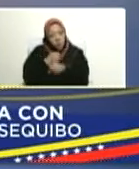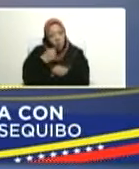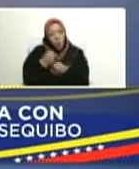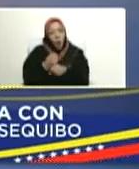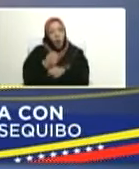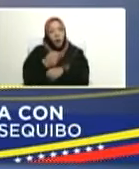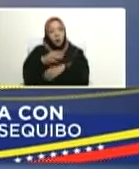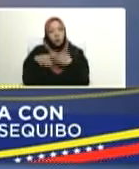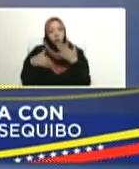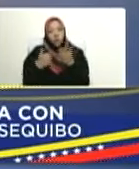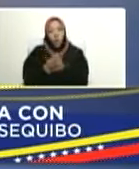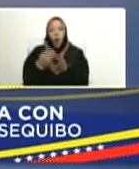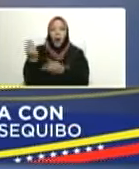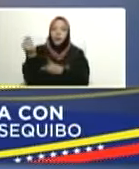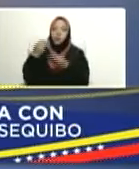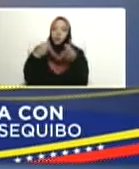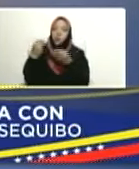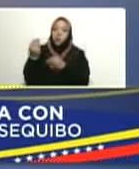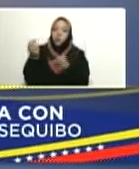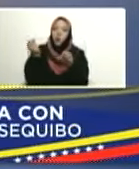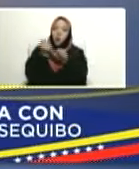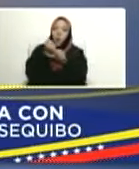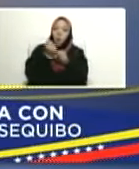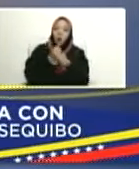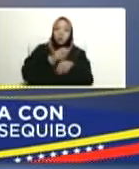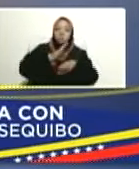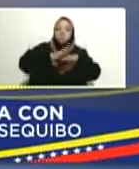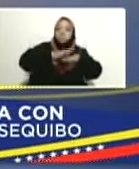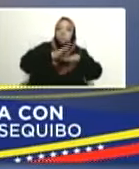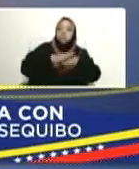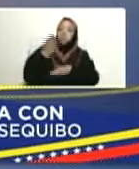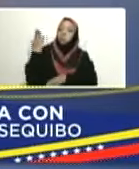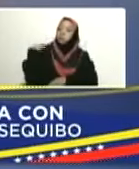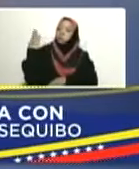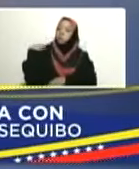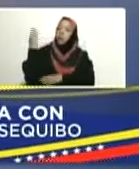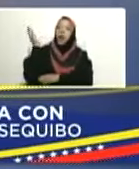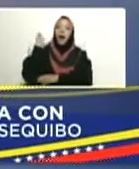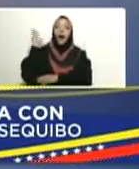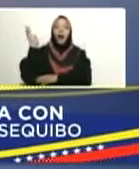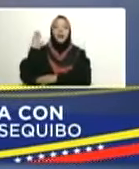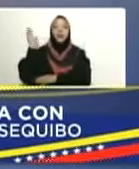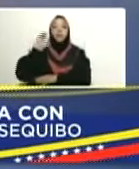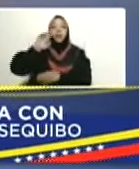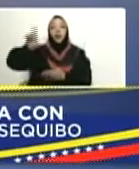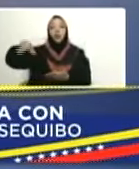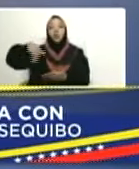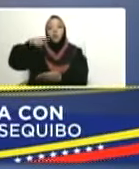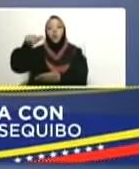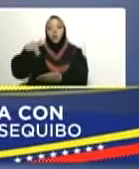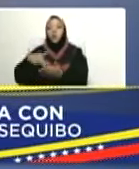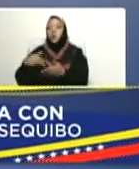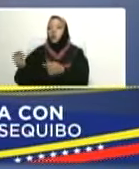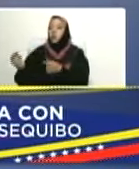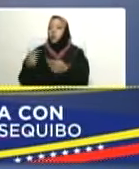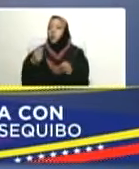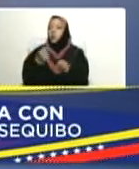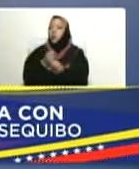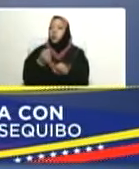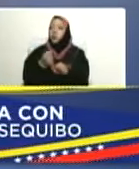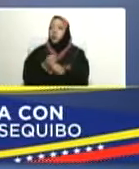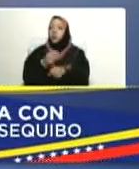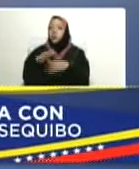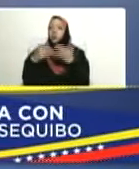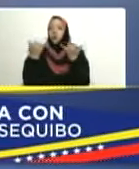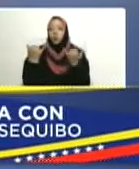obrero, me he sumado a la convocatoria que ha hecho la Asamblea Nacional Legítima, Soberana y Plenipotenciaria